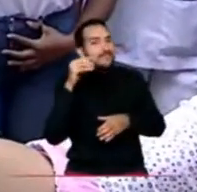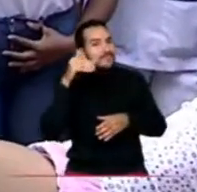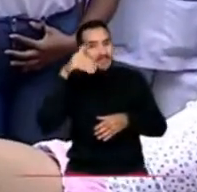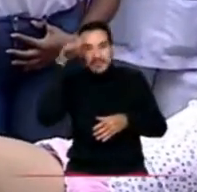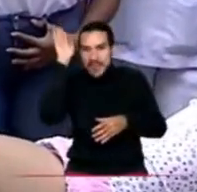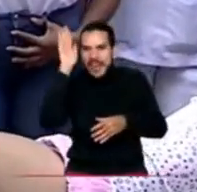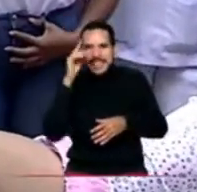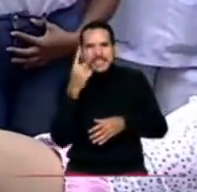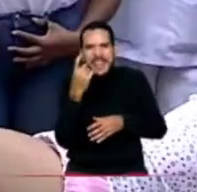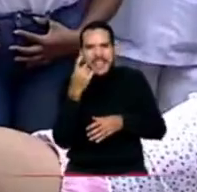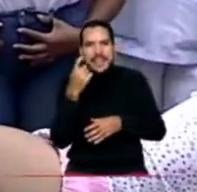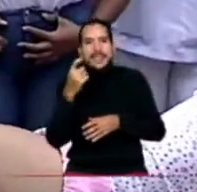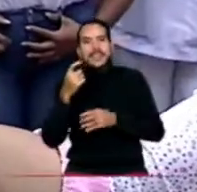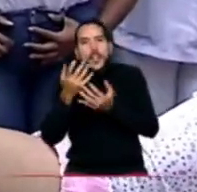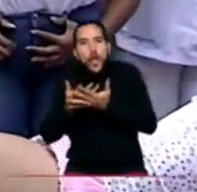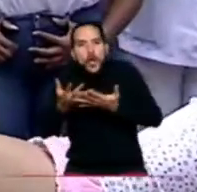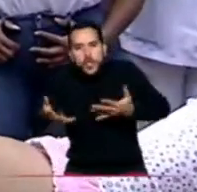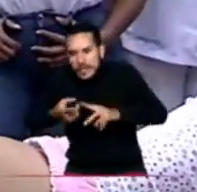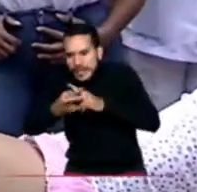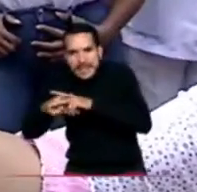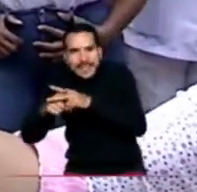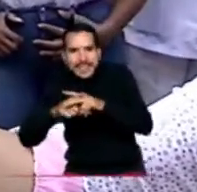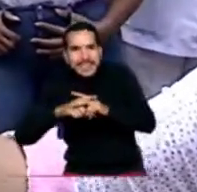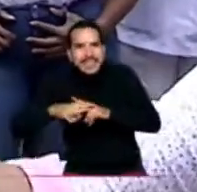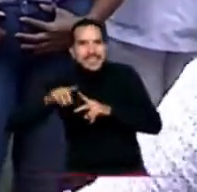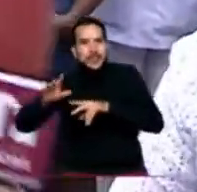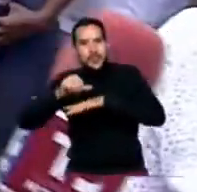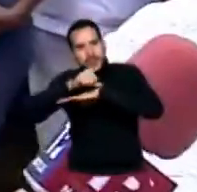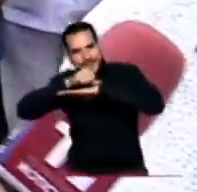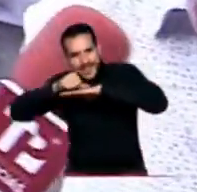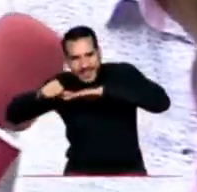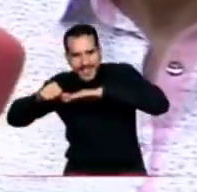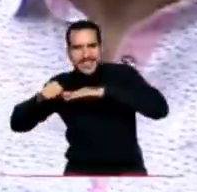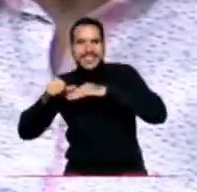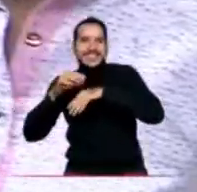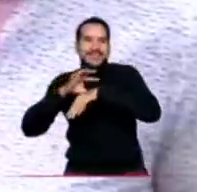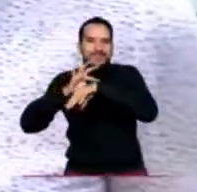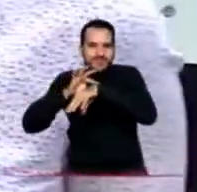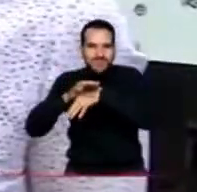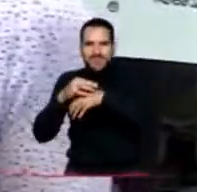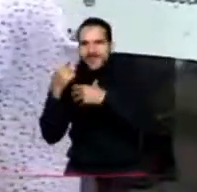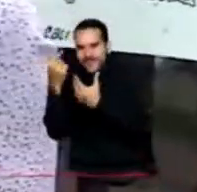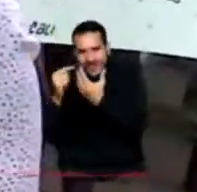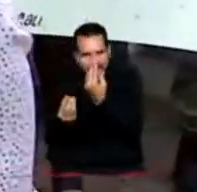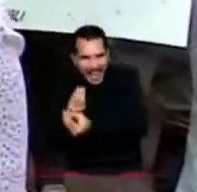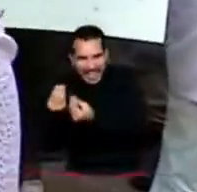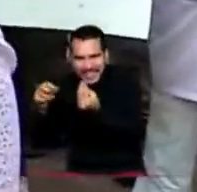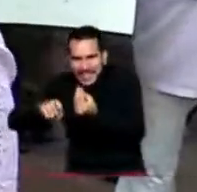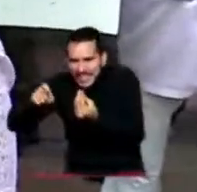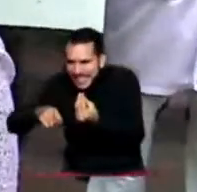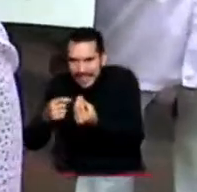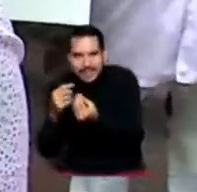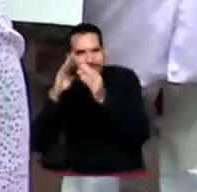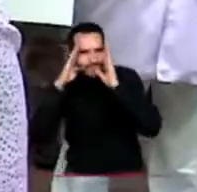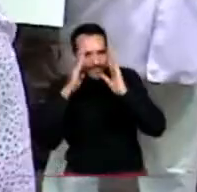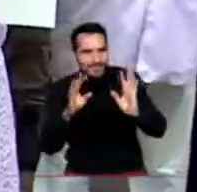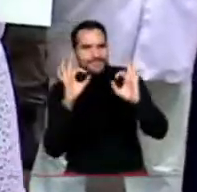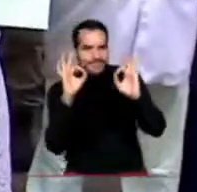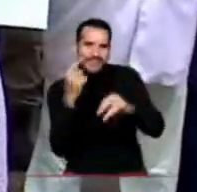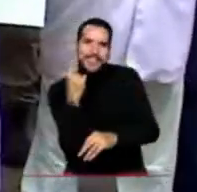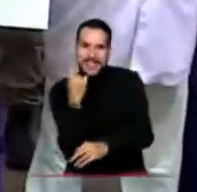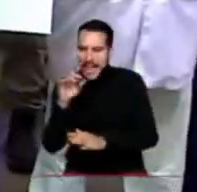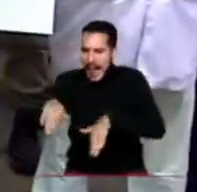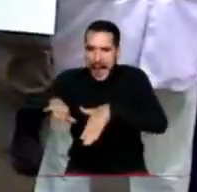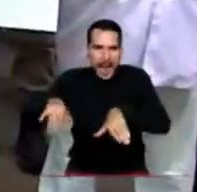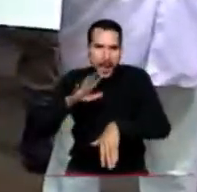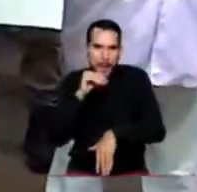Equipos médicos quirúrgicos para la atención de los pacientes. ¿Qué piensan ustedes que puede hacer el gobierno departamental o la administración cuando